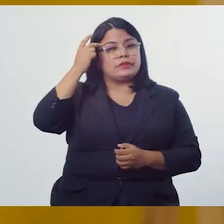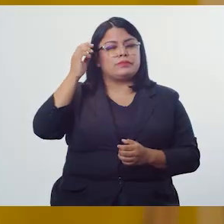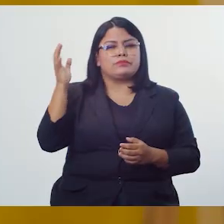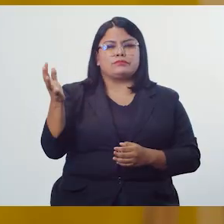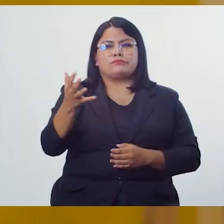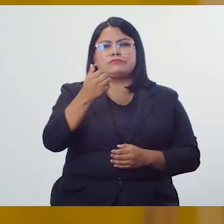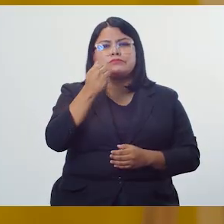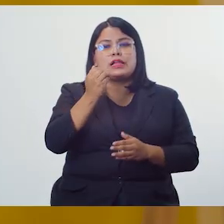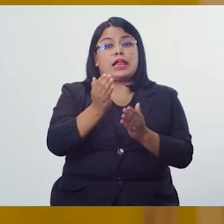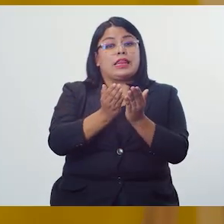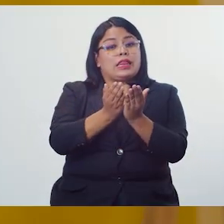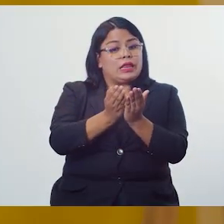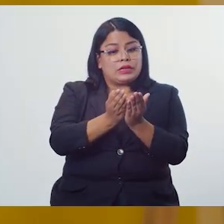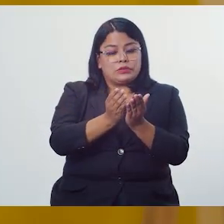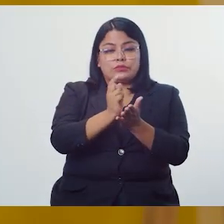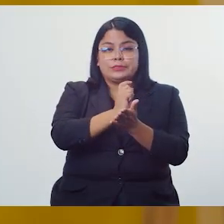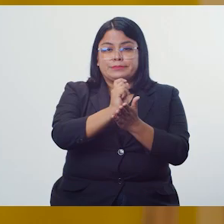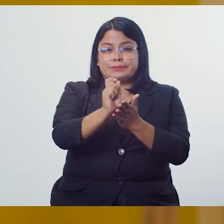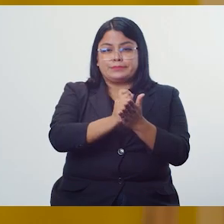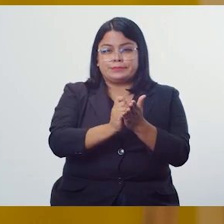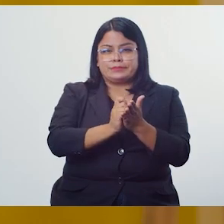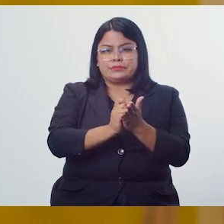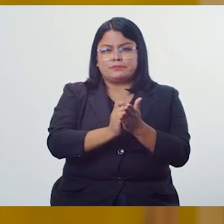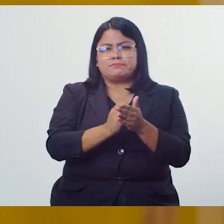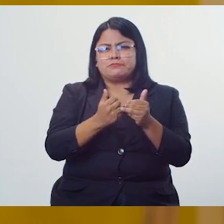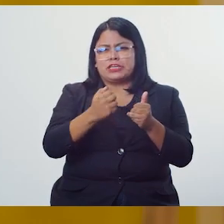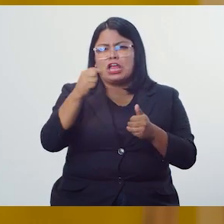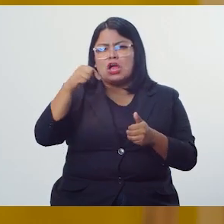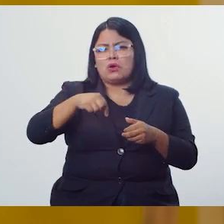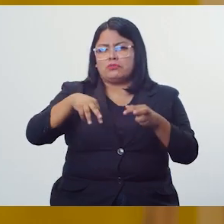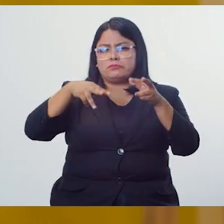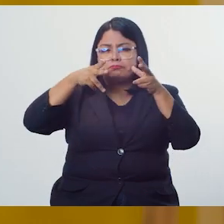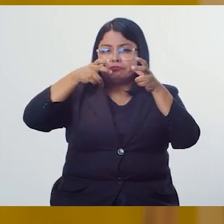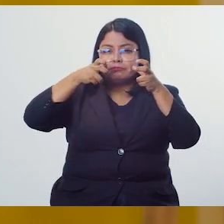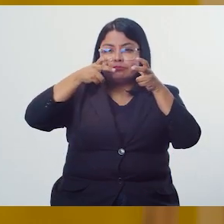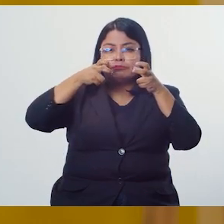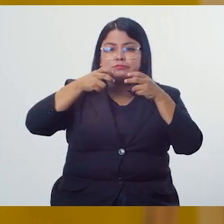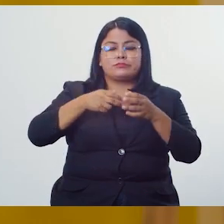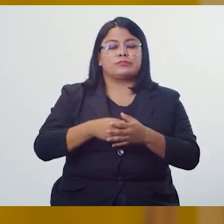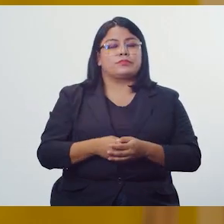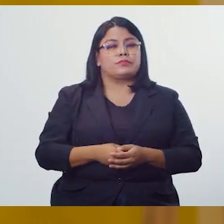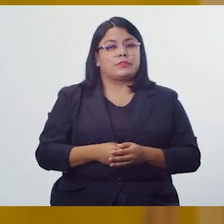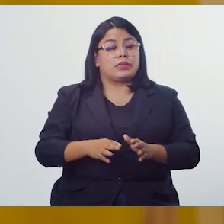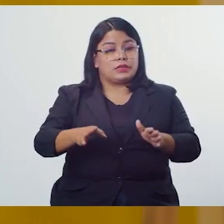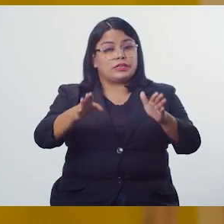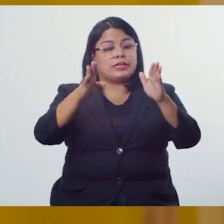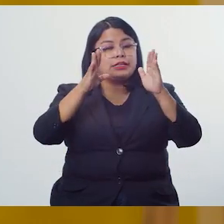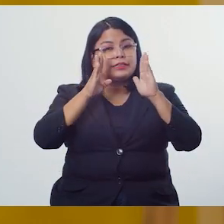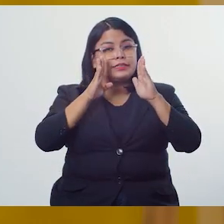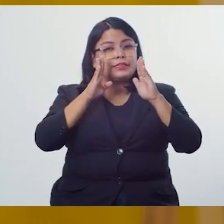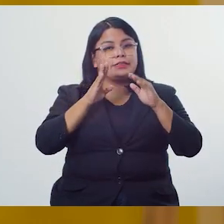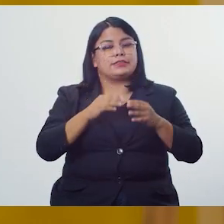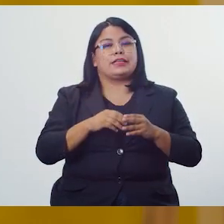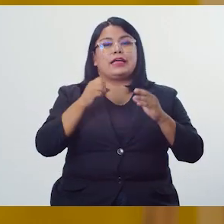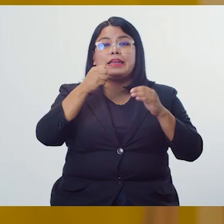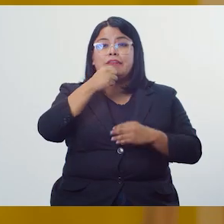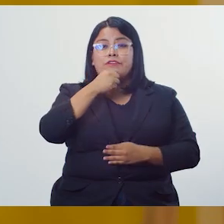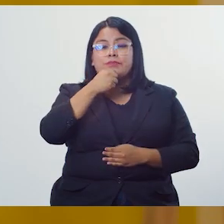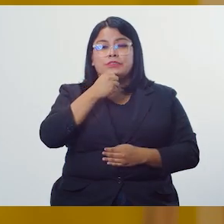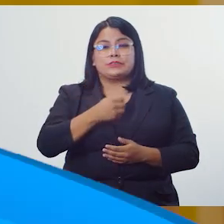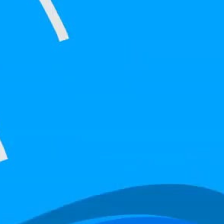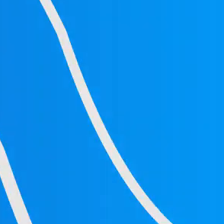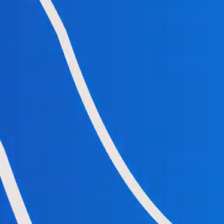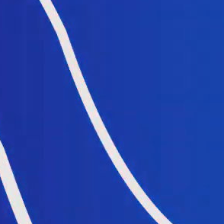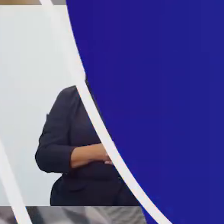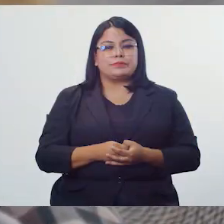para lograr la lectura y la escritura. ¿Qué te parece si observamos y escuchamos atentamente la siguiente información?